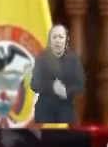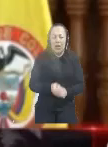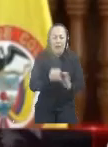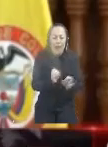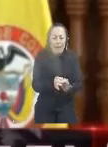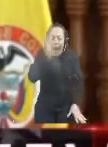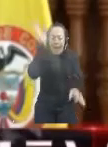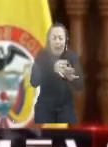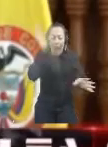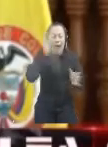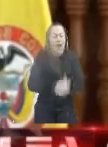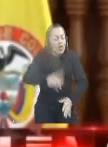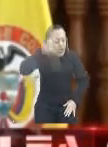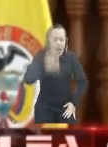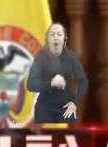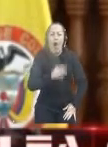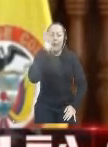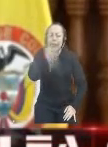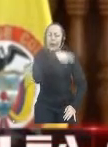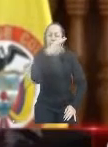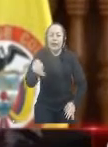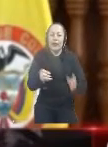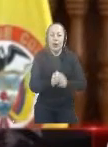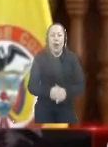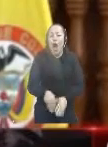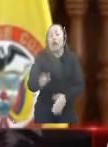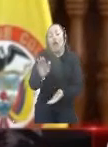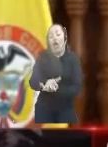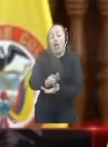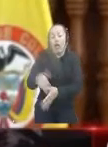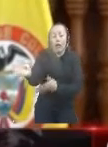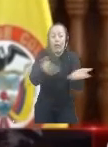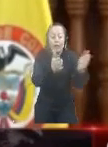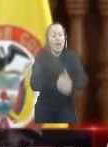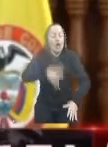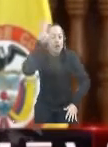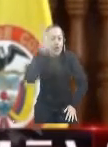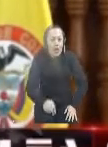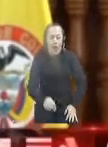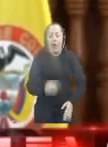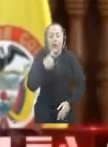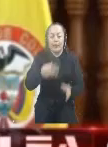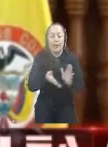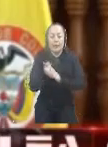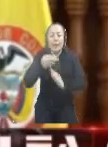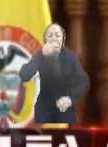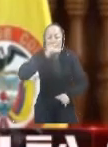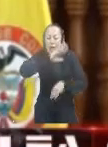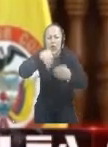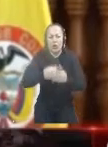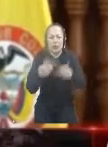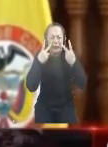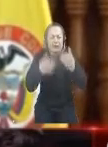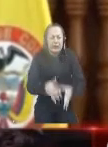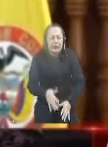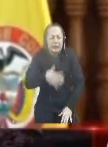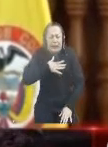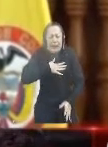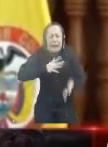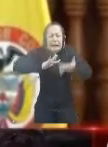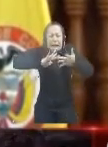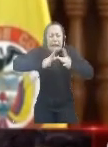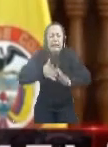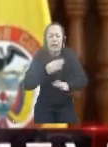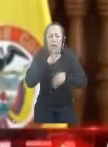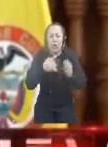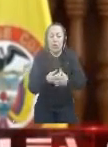pólvora, no permitan que los niños usen estos artefactos porque están causando muchísimo dolor. Creo que ahí hay